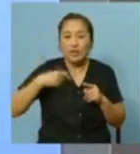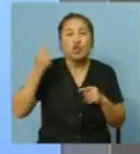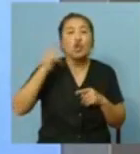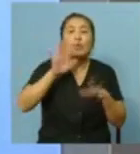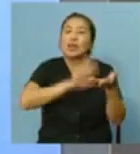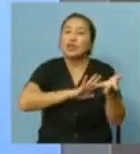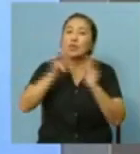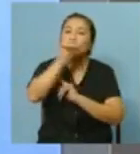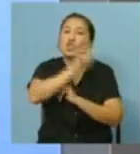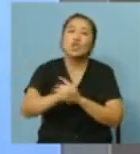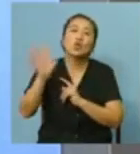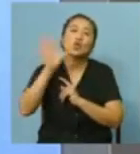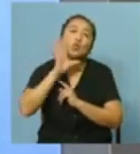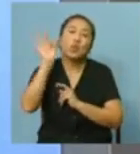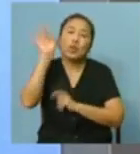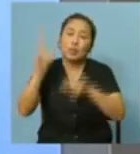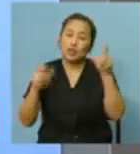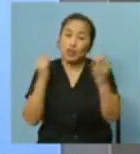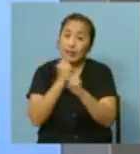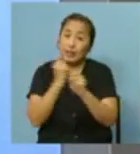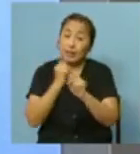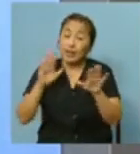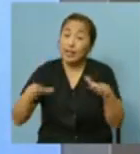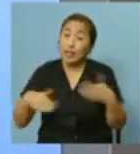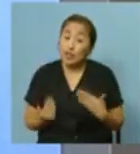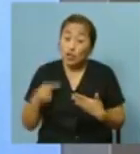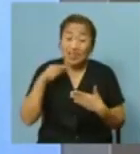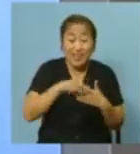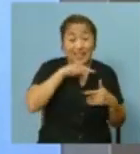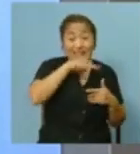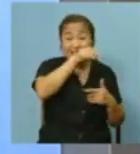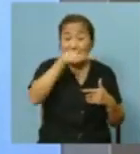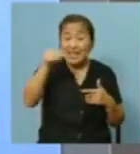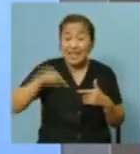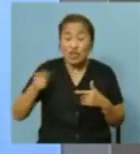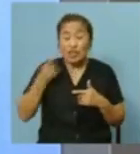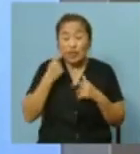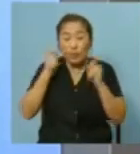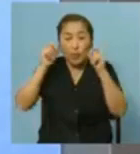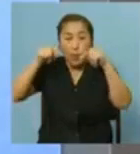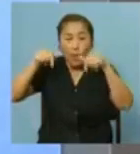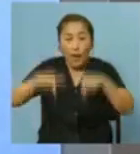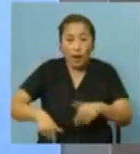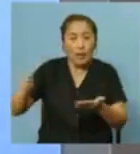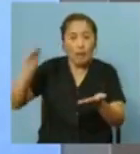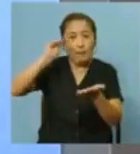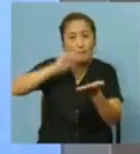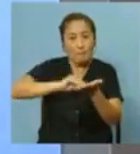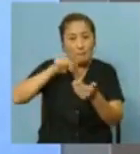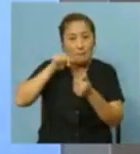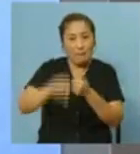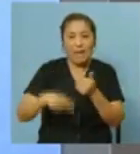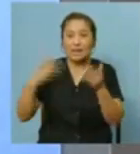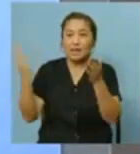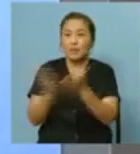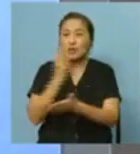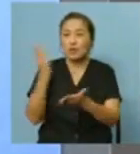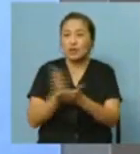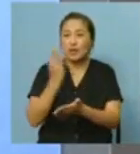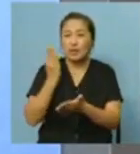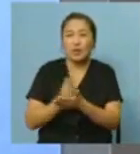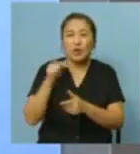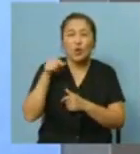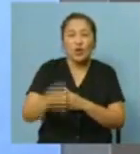150 puestos de trabajo así que en el contexto en el que estamos viviendo sumarle a la matriz productiva